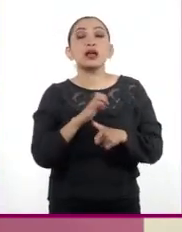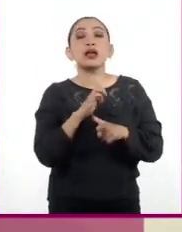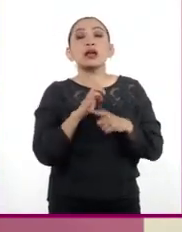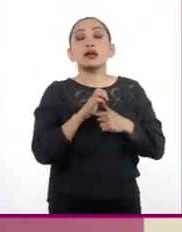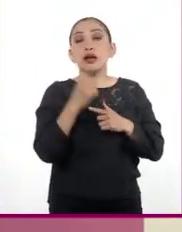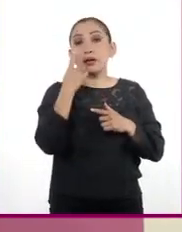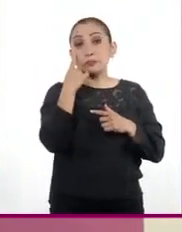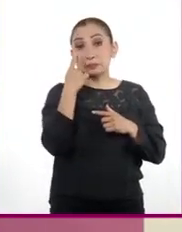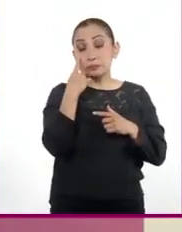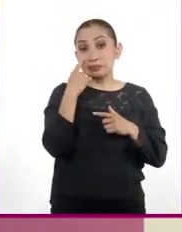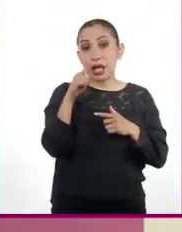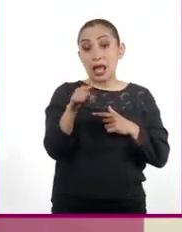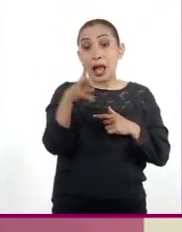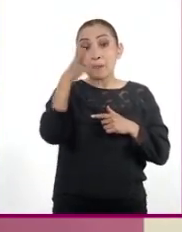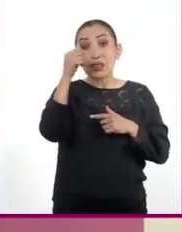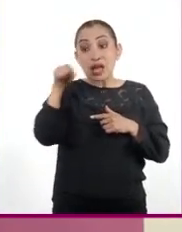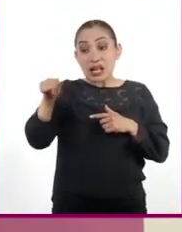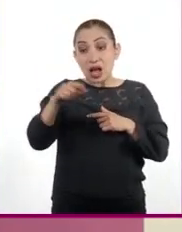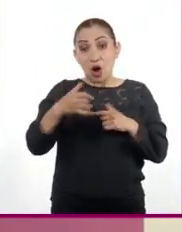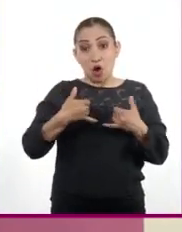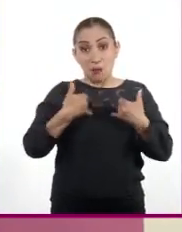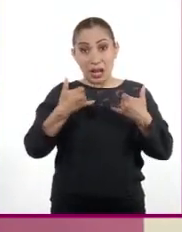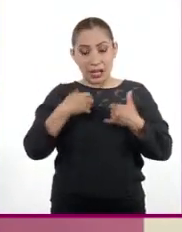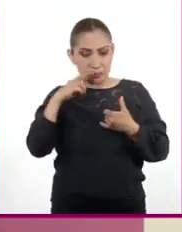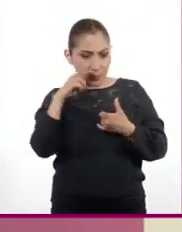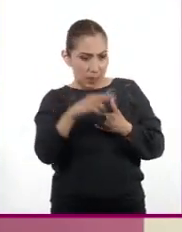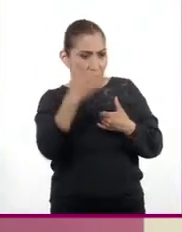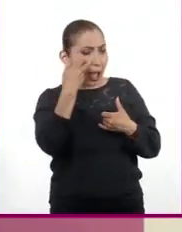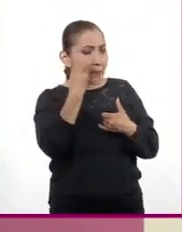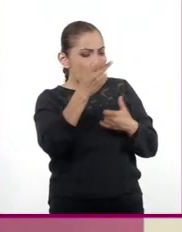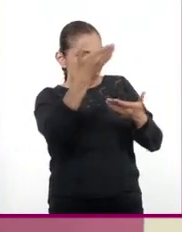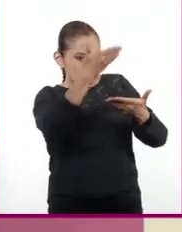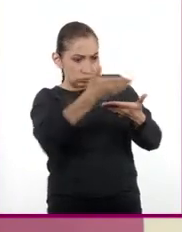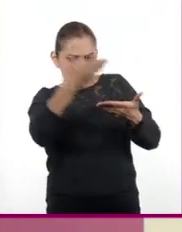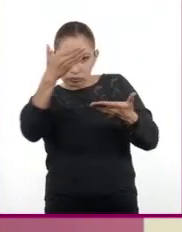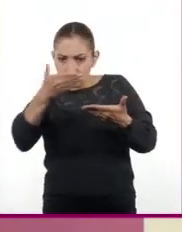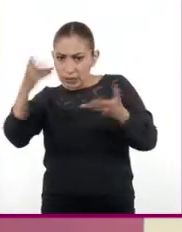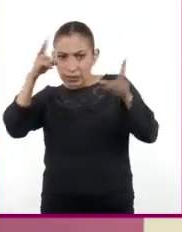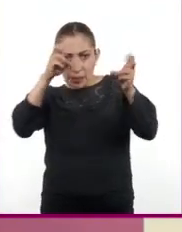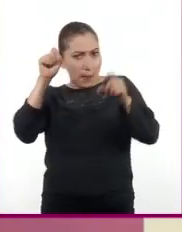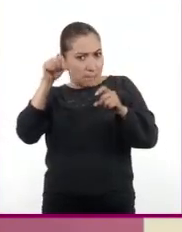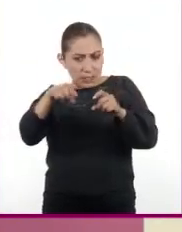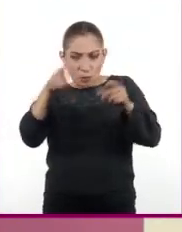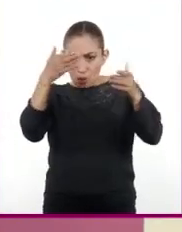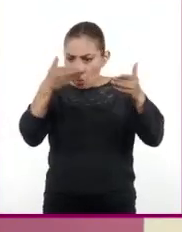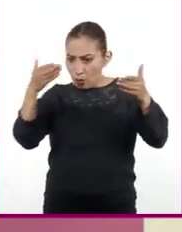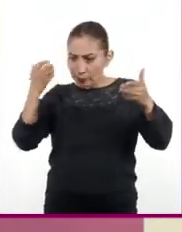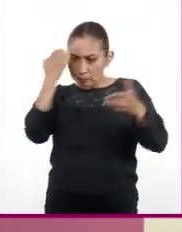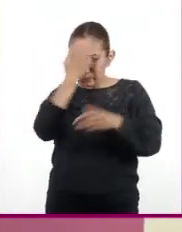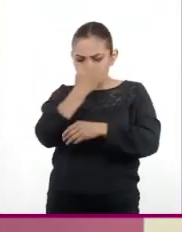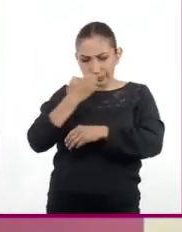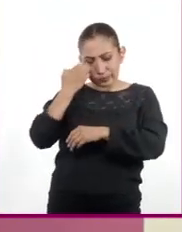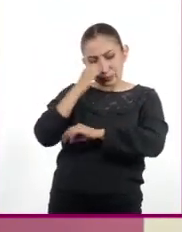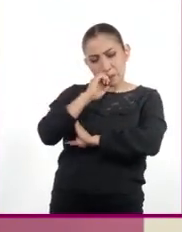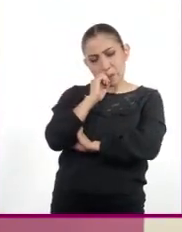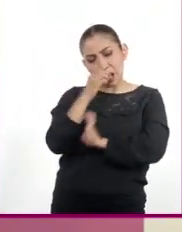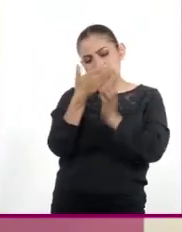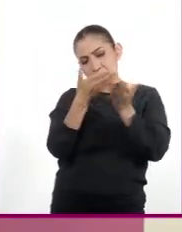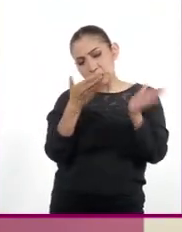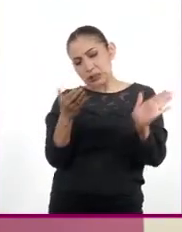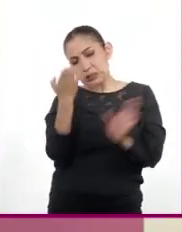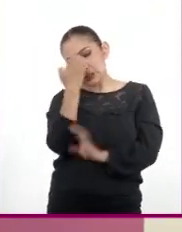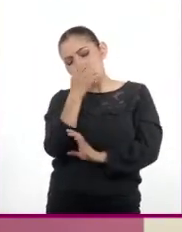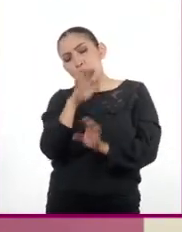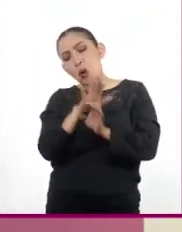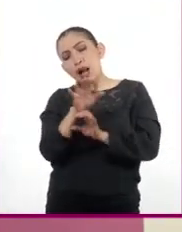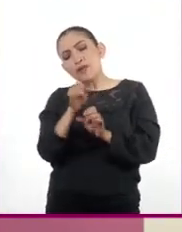Entonces, el aprender a utilizar varias fuentes para compararlas y empezar a analizar como de manera un poco más crítica